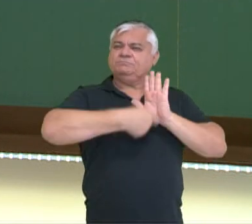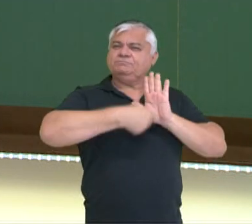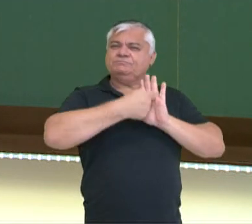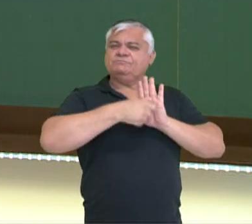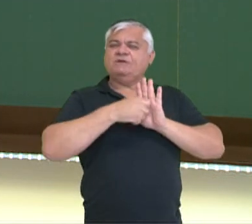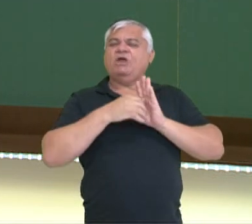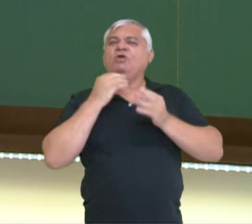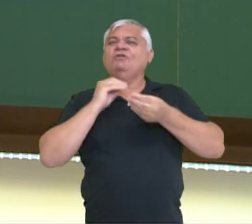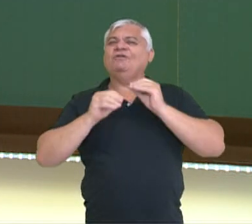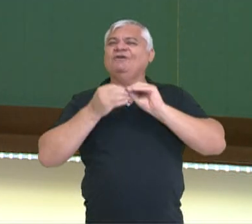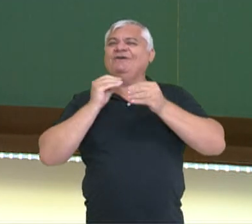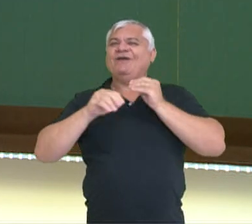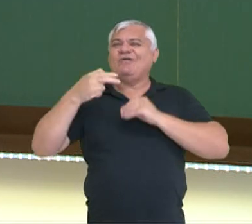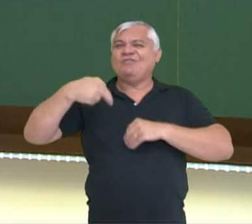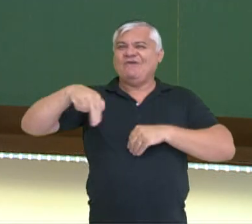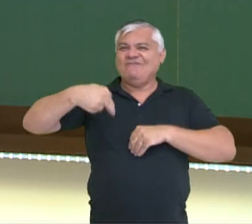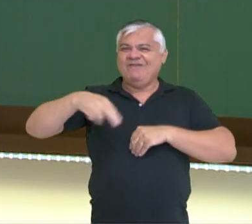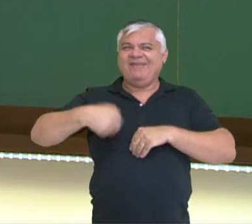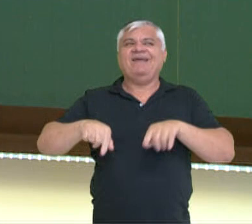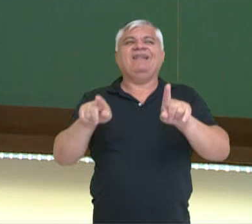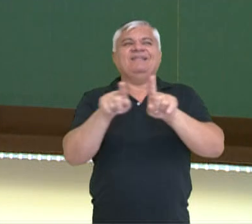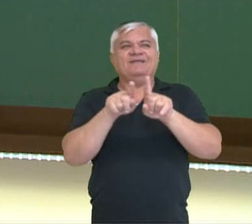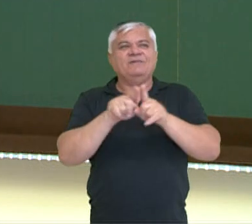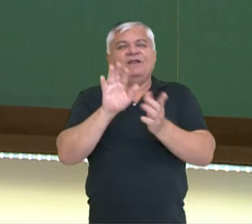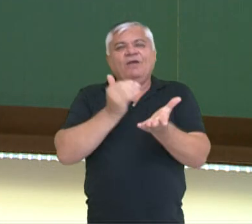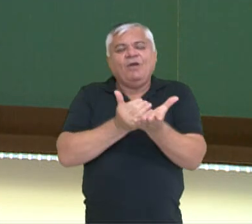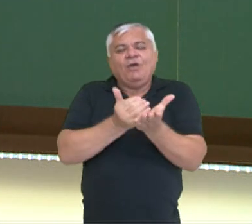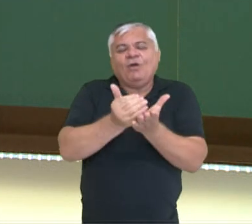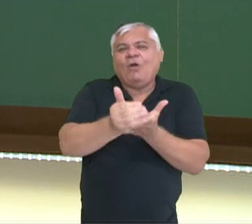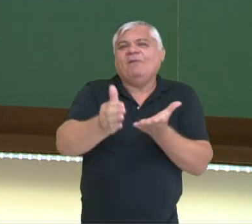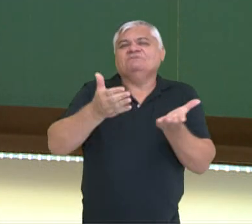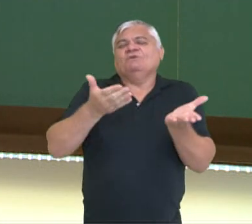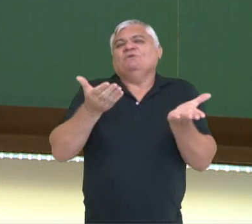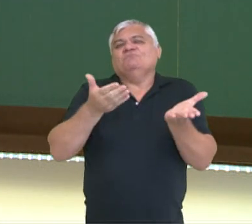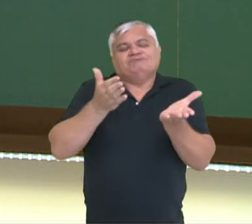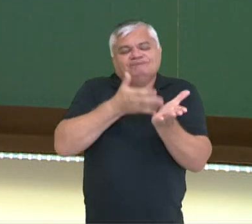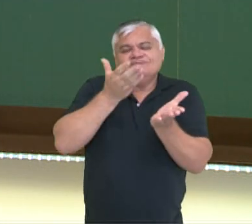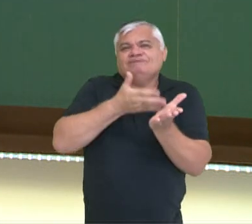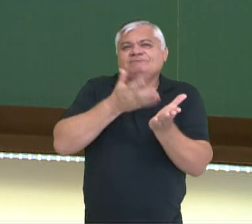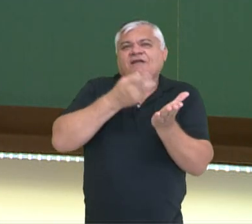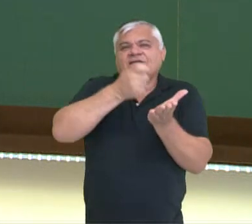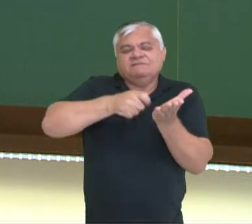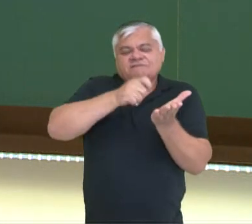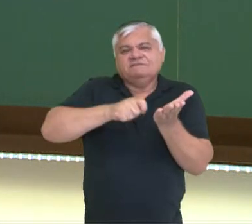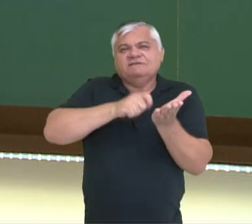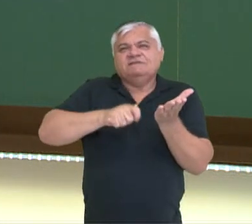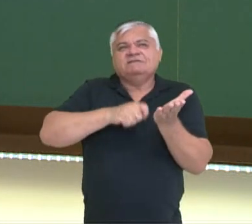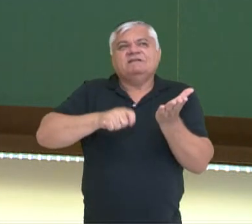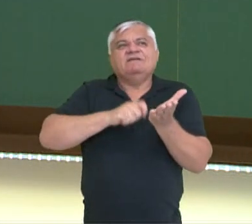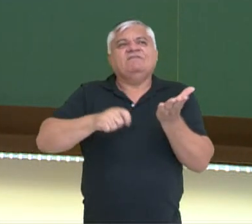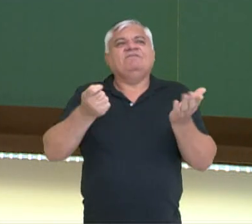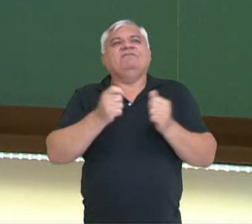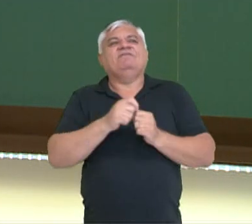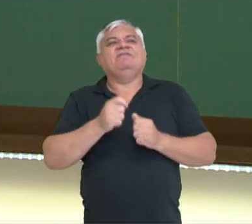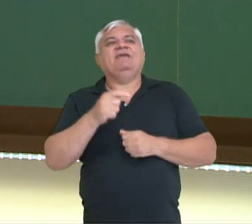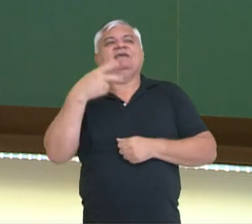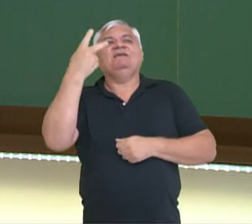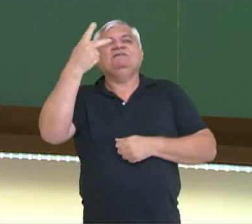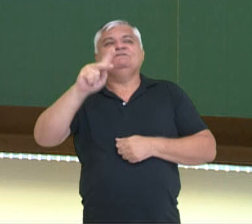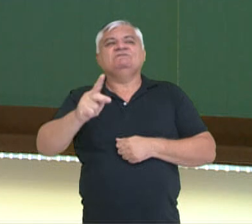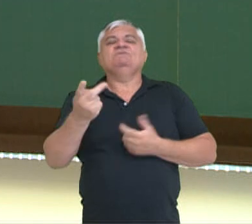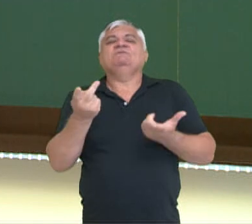Su notoriedad mundial comenzó con la publicación de la obra 100 años de soledad en junio de